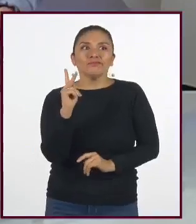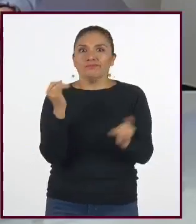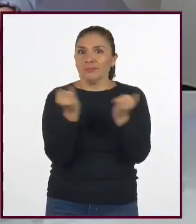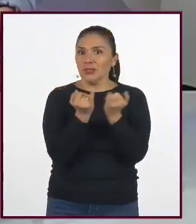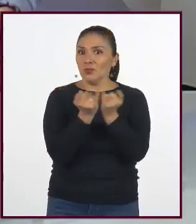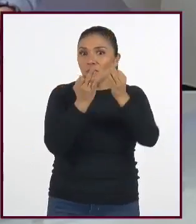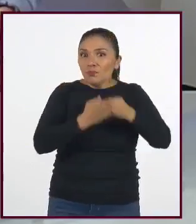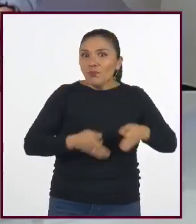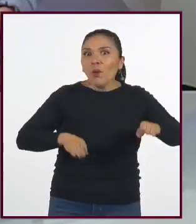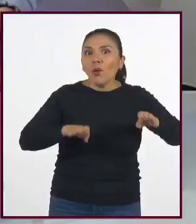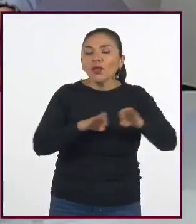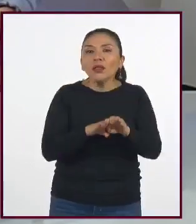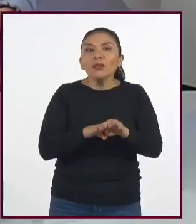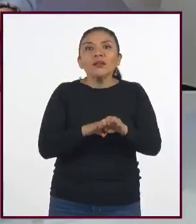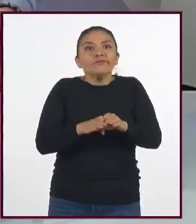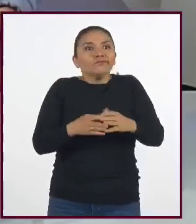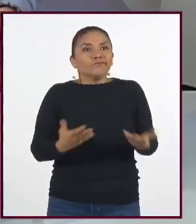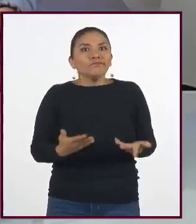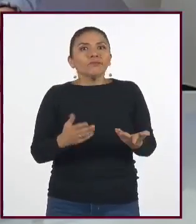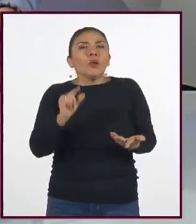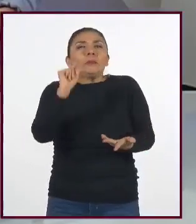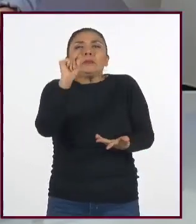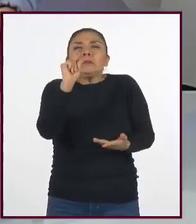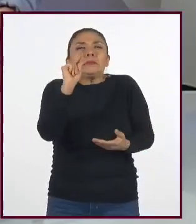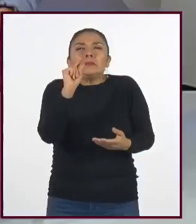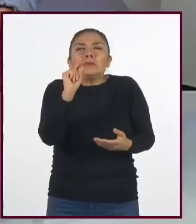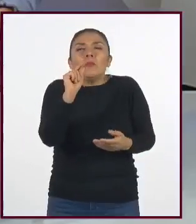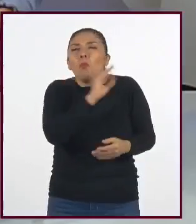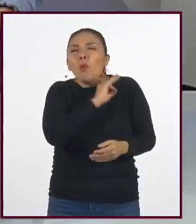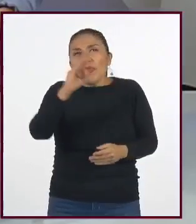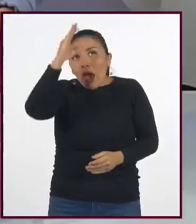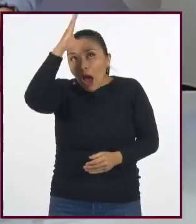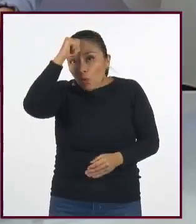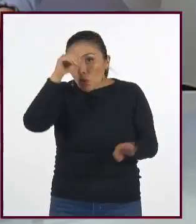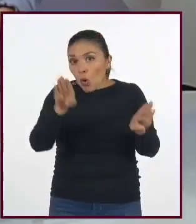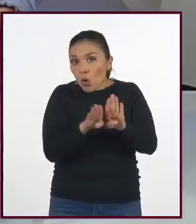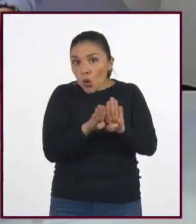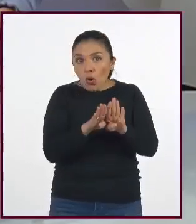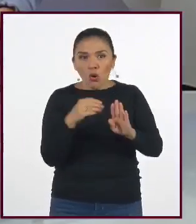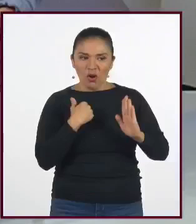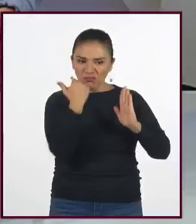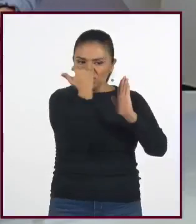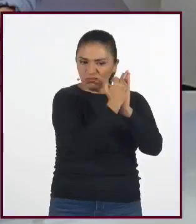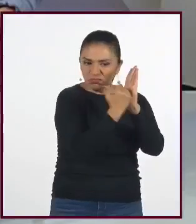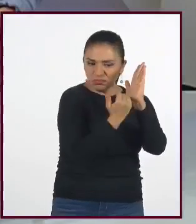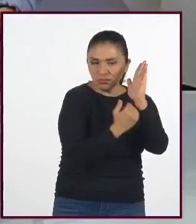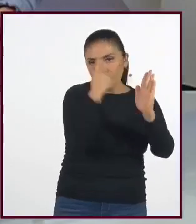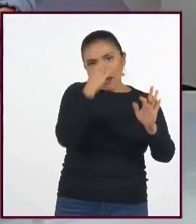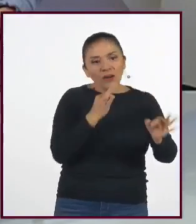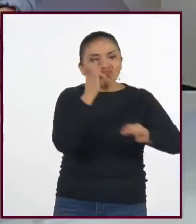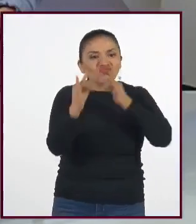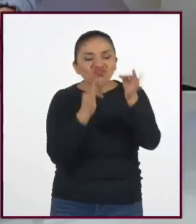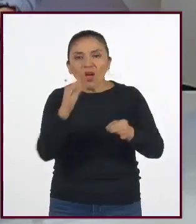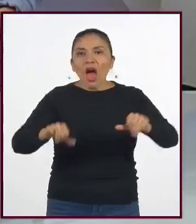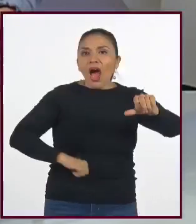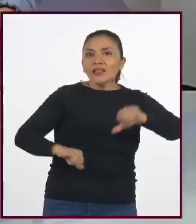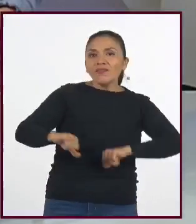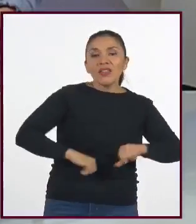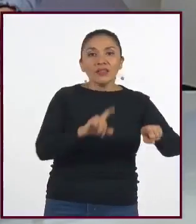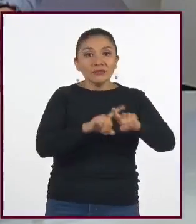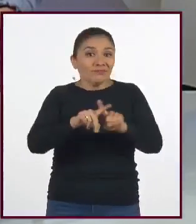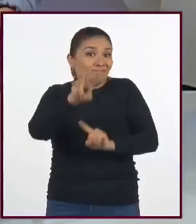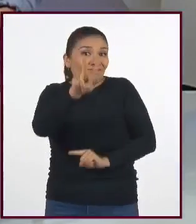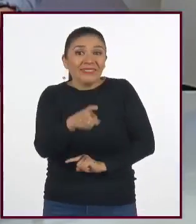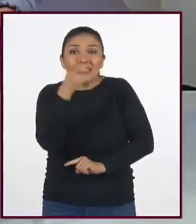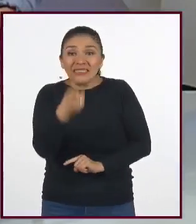pena hacerse tiempos establecidos para la promoción de ciertas actividades, ¿no? Exacto. Sí, es un lugar en el que